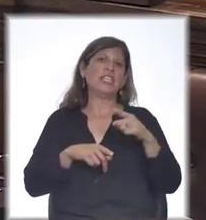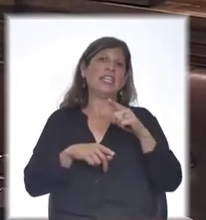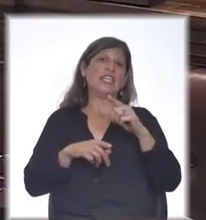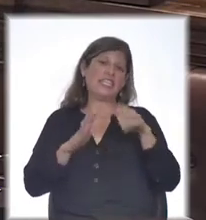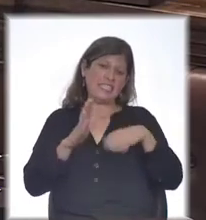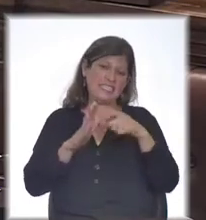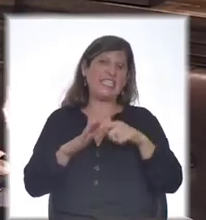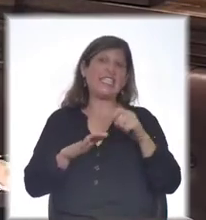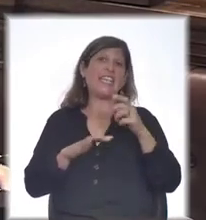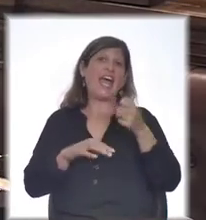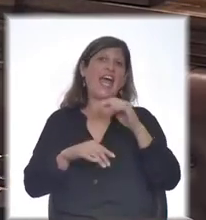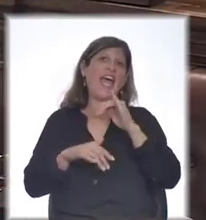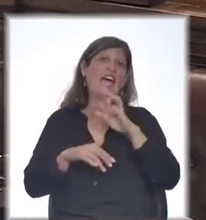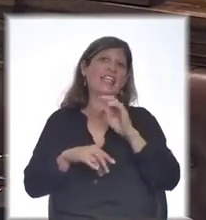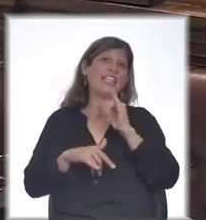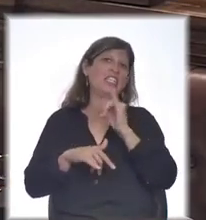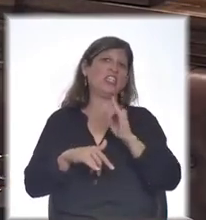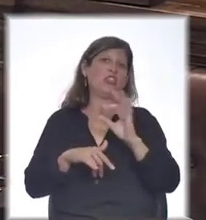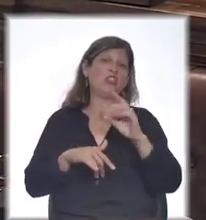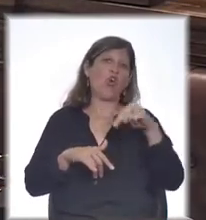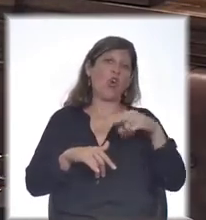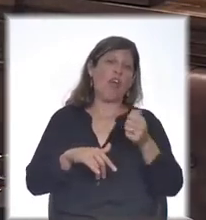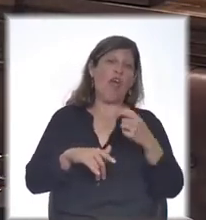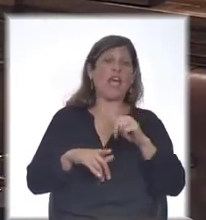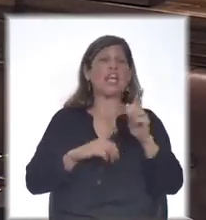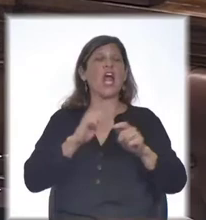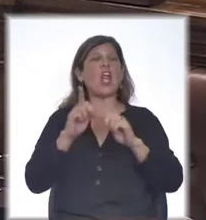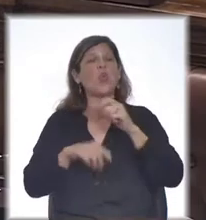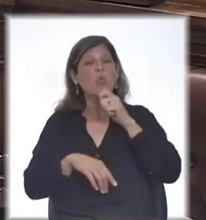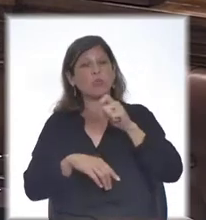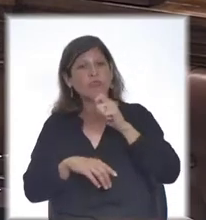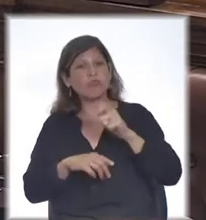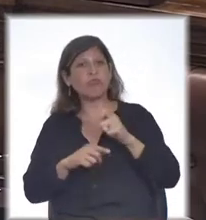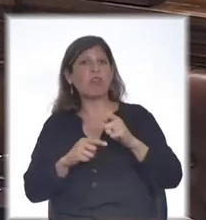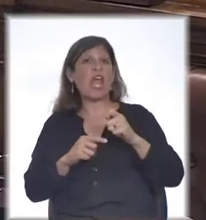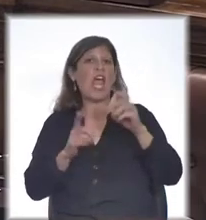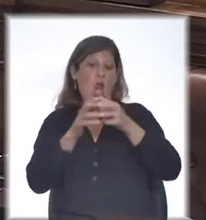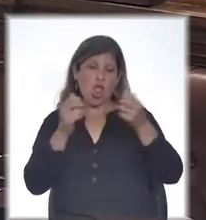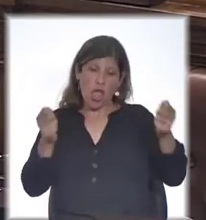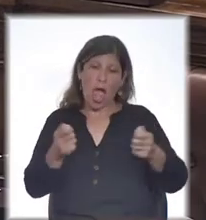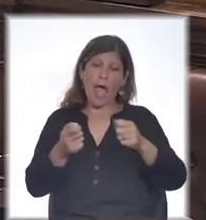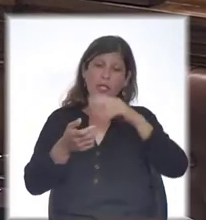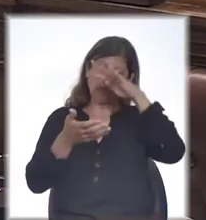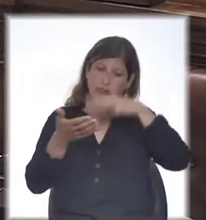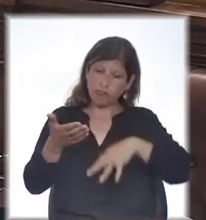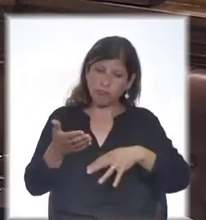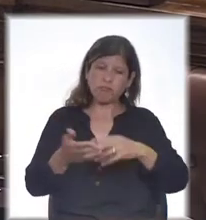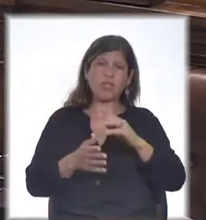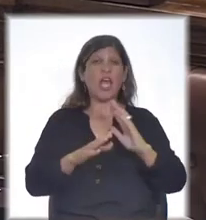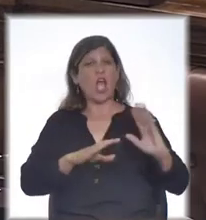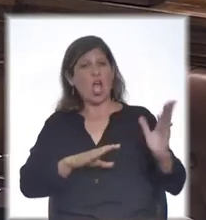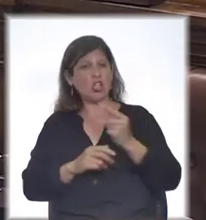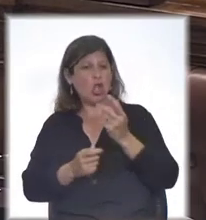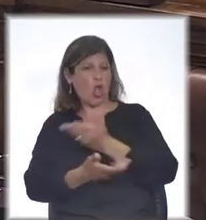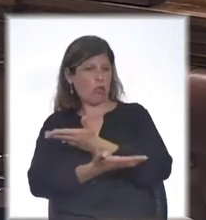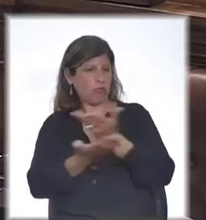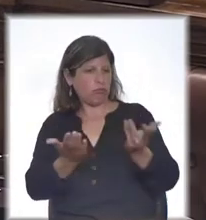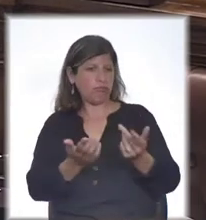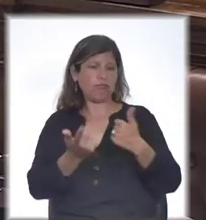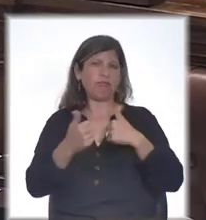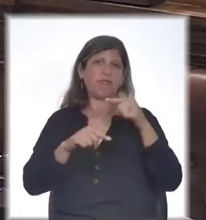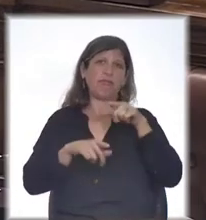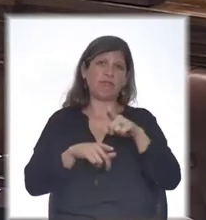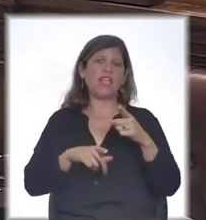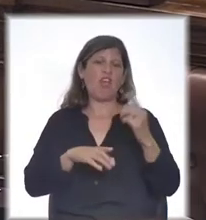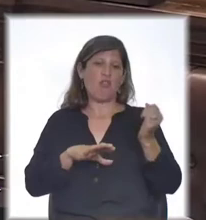entrevistas publicadas en algún medio de comunicación oral, columnas en medios escritos, todos hitos imprescindibles en la construcción